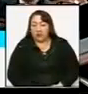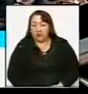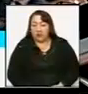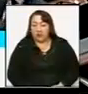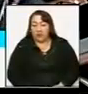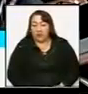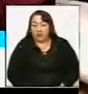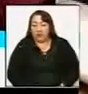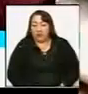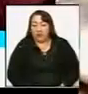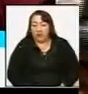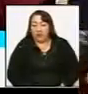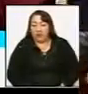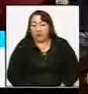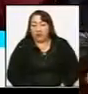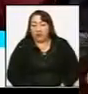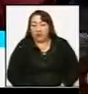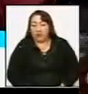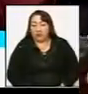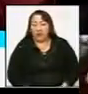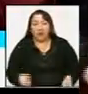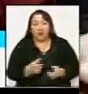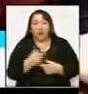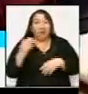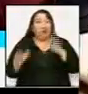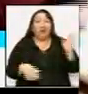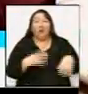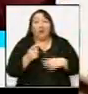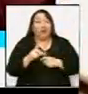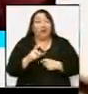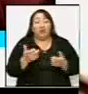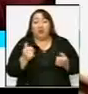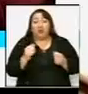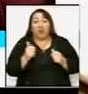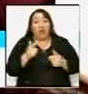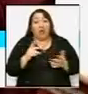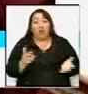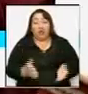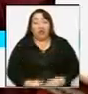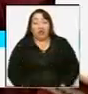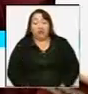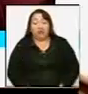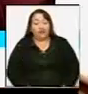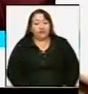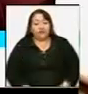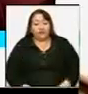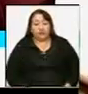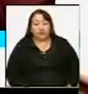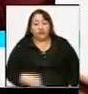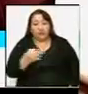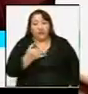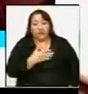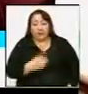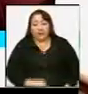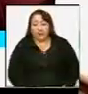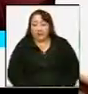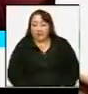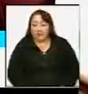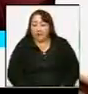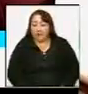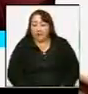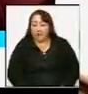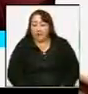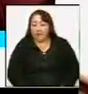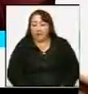Glave con una interrupción que nos estamos ahogando en un vaso de agua. Nos estamos ahogando en un vaso de agua, Presidenta, porque, en